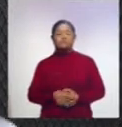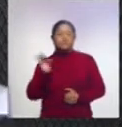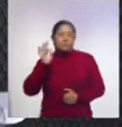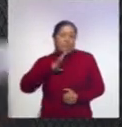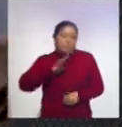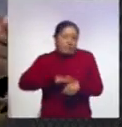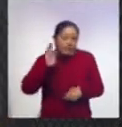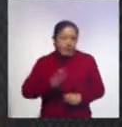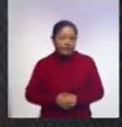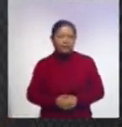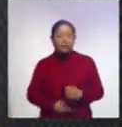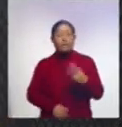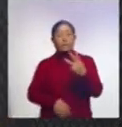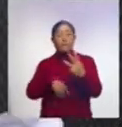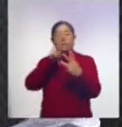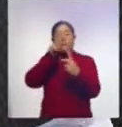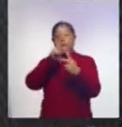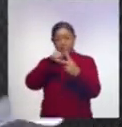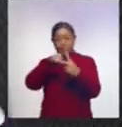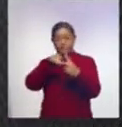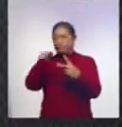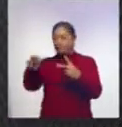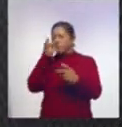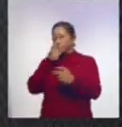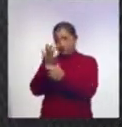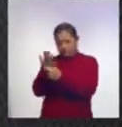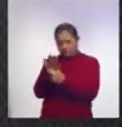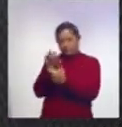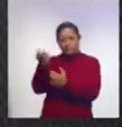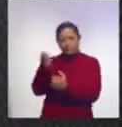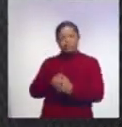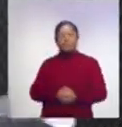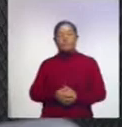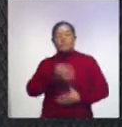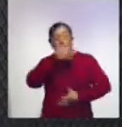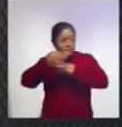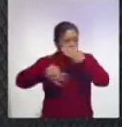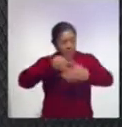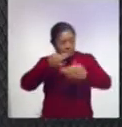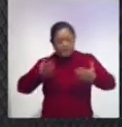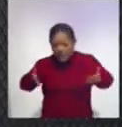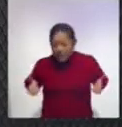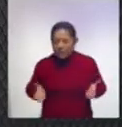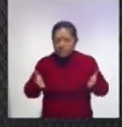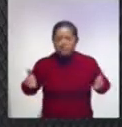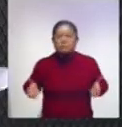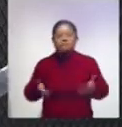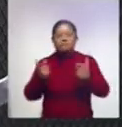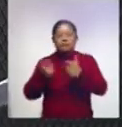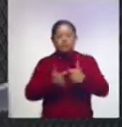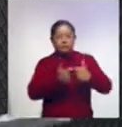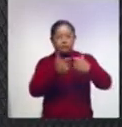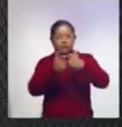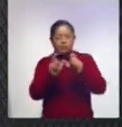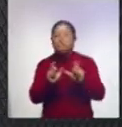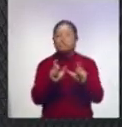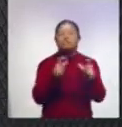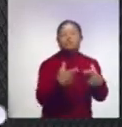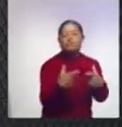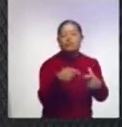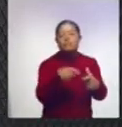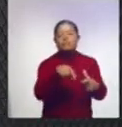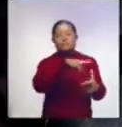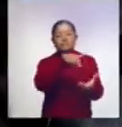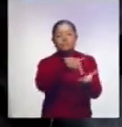El primero es lo que usted dice, ¿no? Lo que ustedes dicen, el fomentar, ¿no? La economía económica de la región,